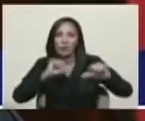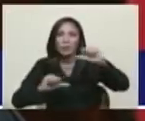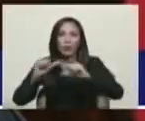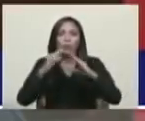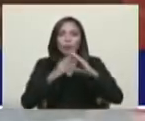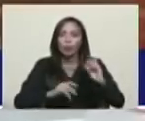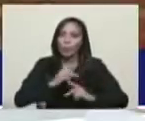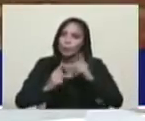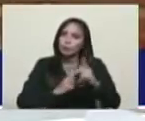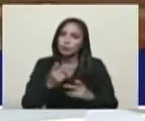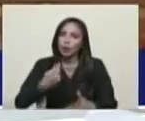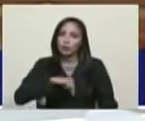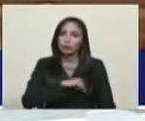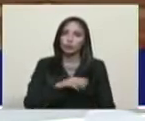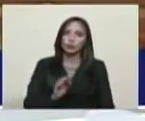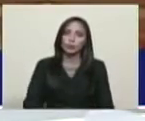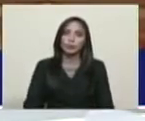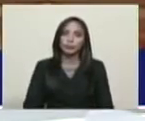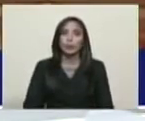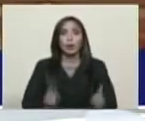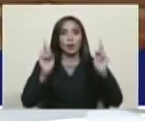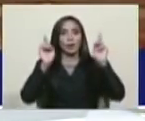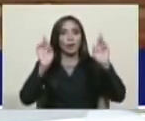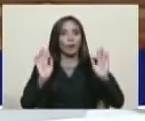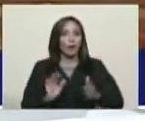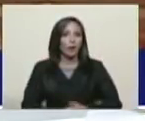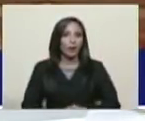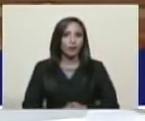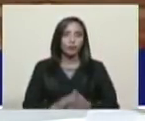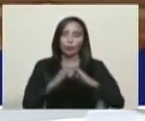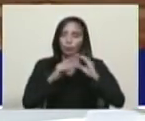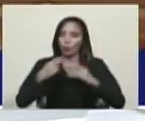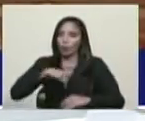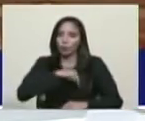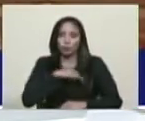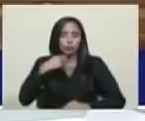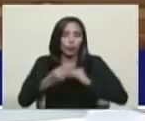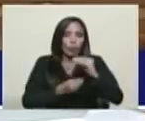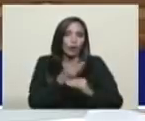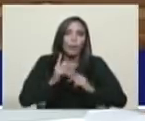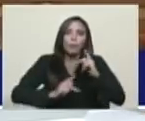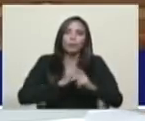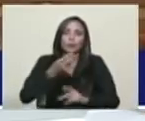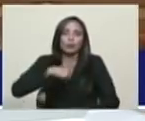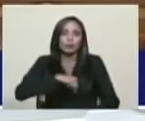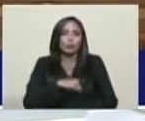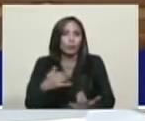¿verdad? Ojalá algún día no haga falta fertilizante y todo lo hagamos en un concepto